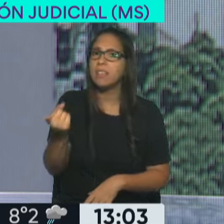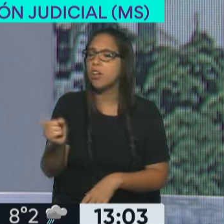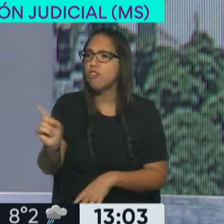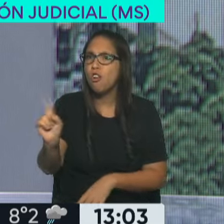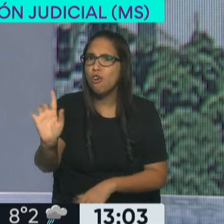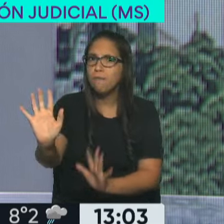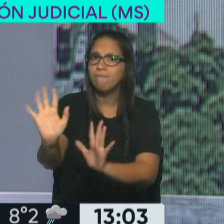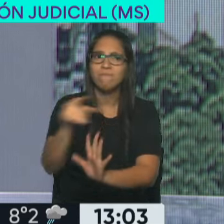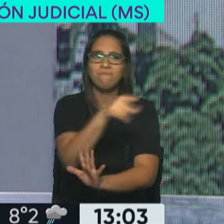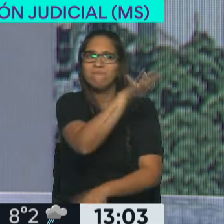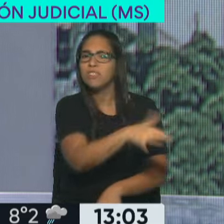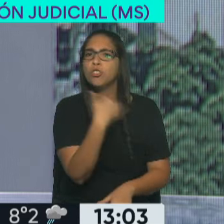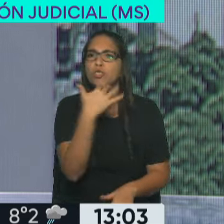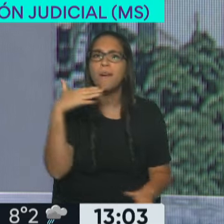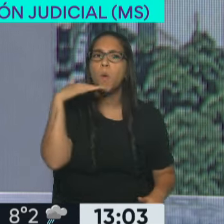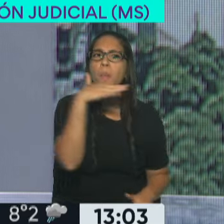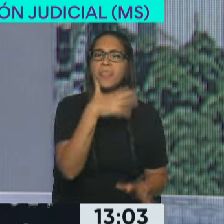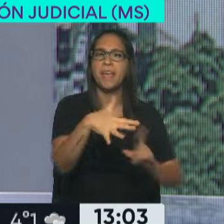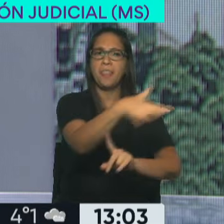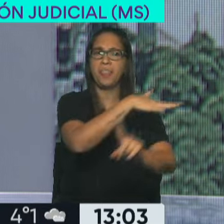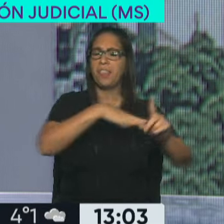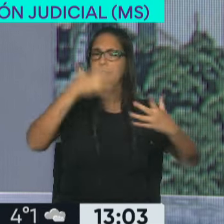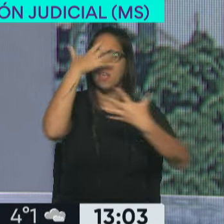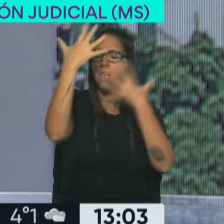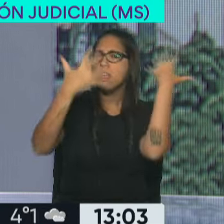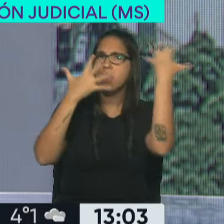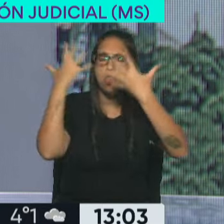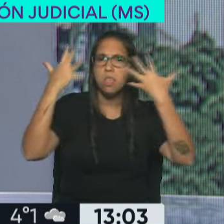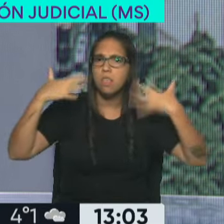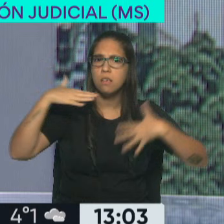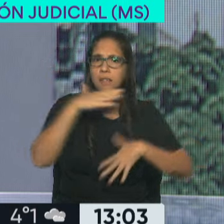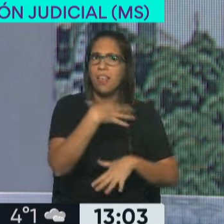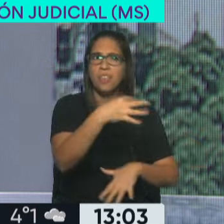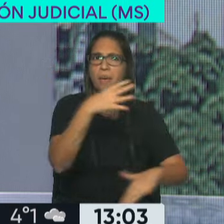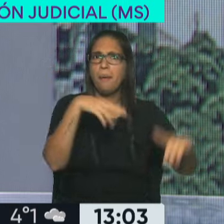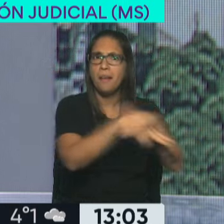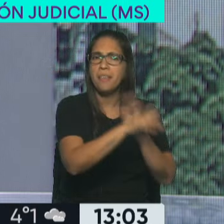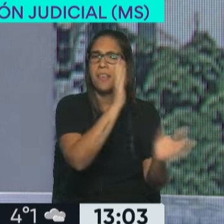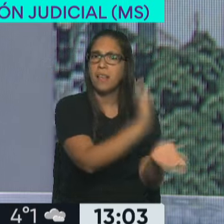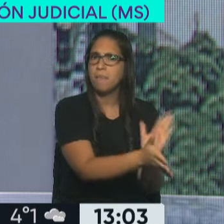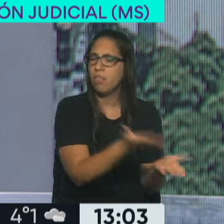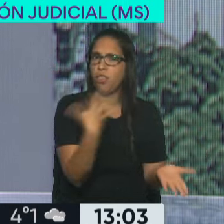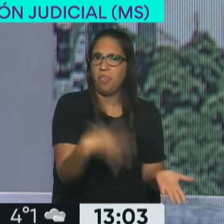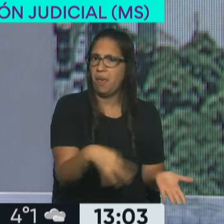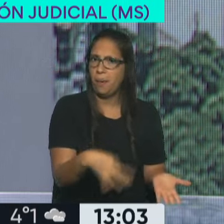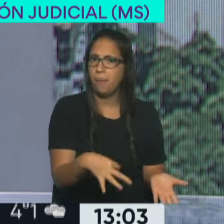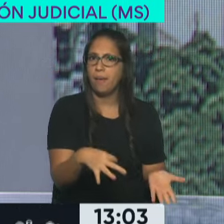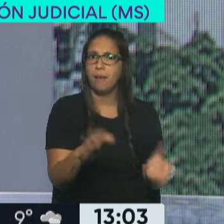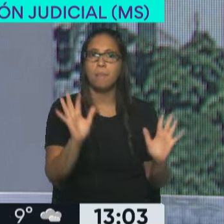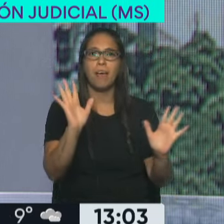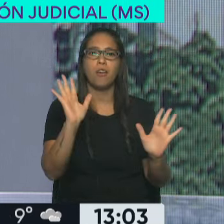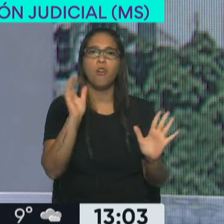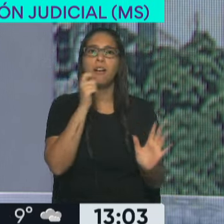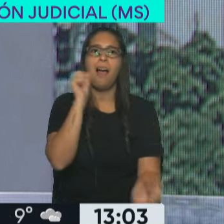ni dónde está parado, no entiende nada, está en una nebulosa, esta persona hay que internarla y tratarla. Ahora, inimputabilidad